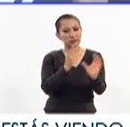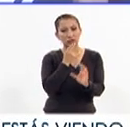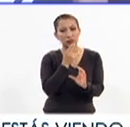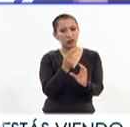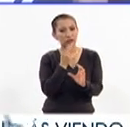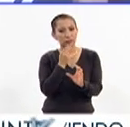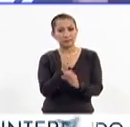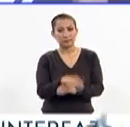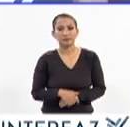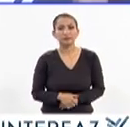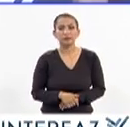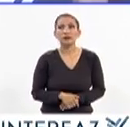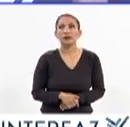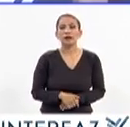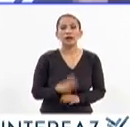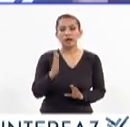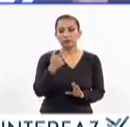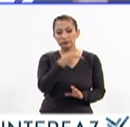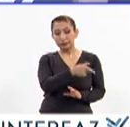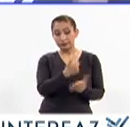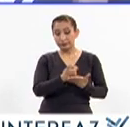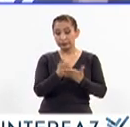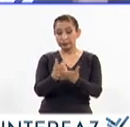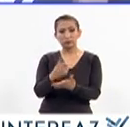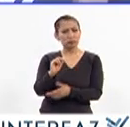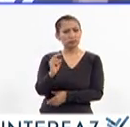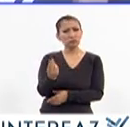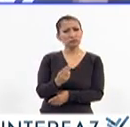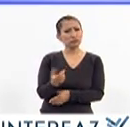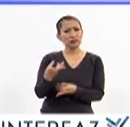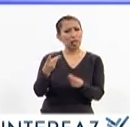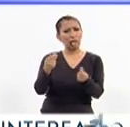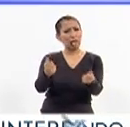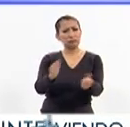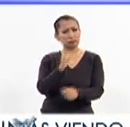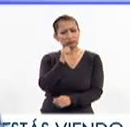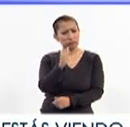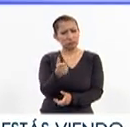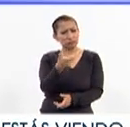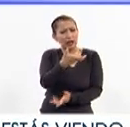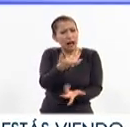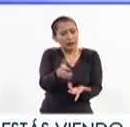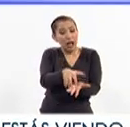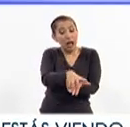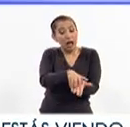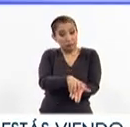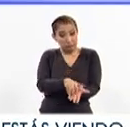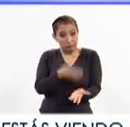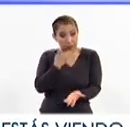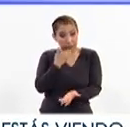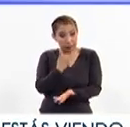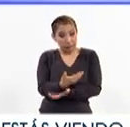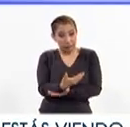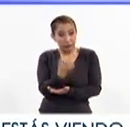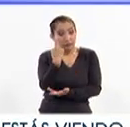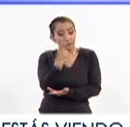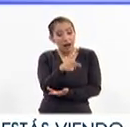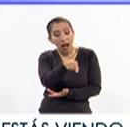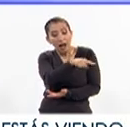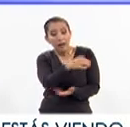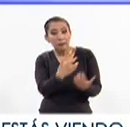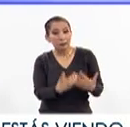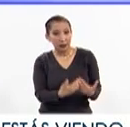manejo de las mismas. Son medidas que no requieren una inversión fuerte y que generan ahorros importantes para